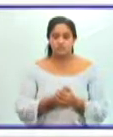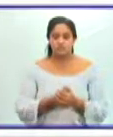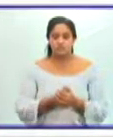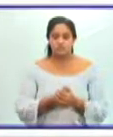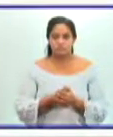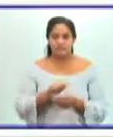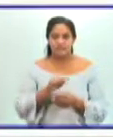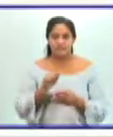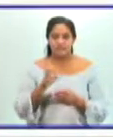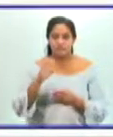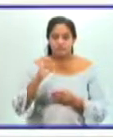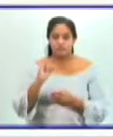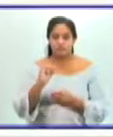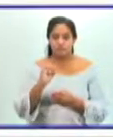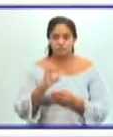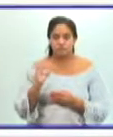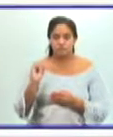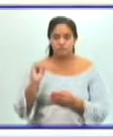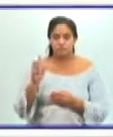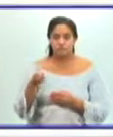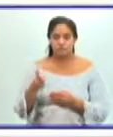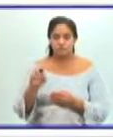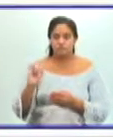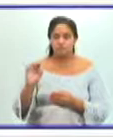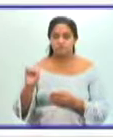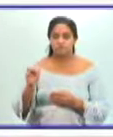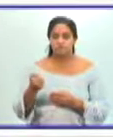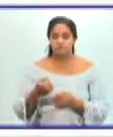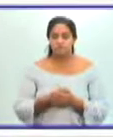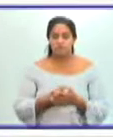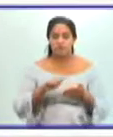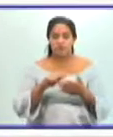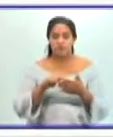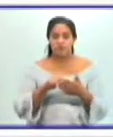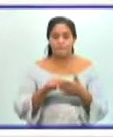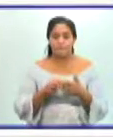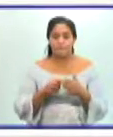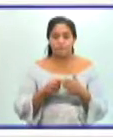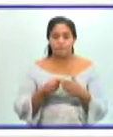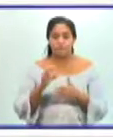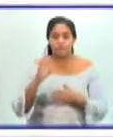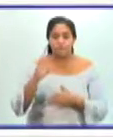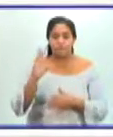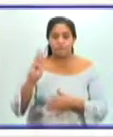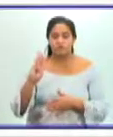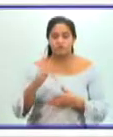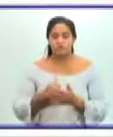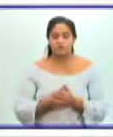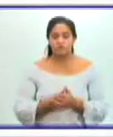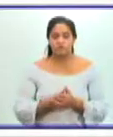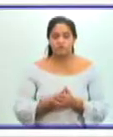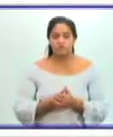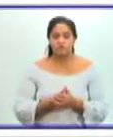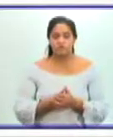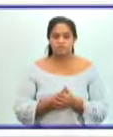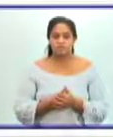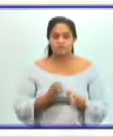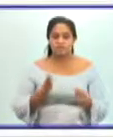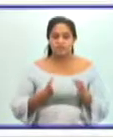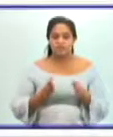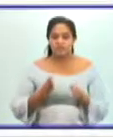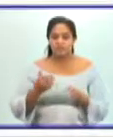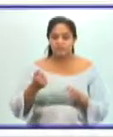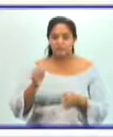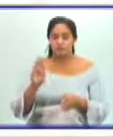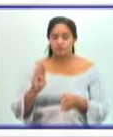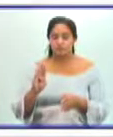y O' en los puntos C y B respectivamente. Si el segmento AB es de 8